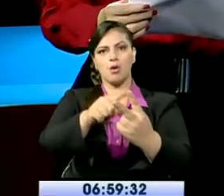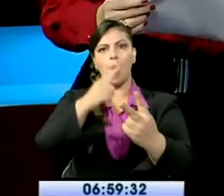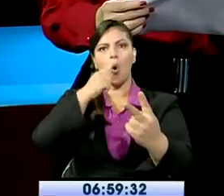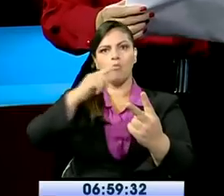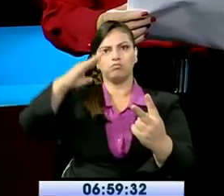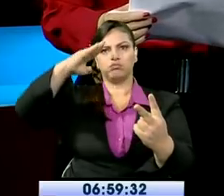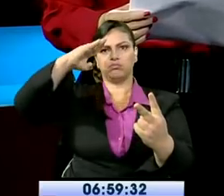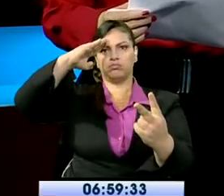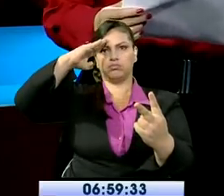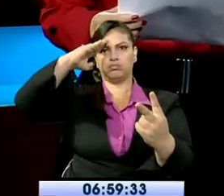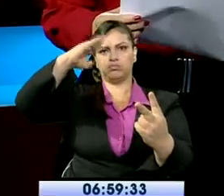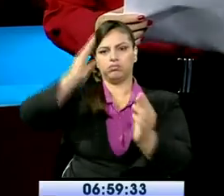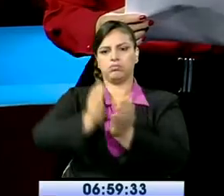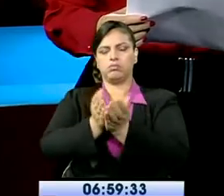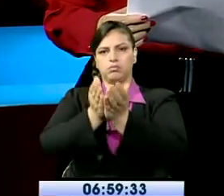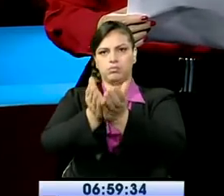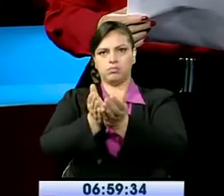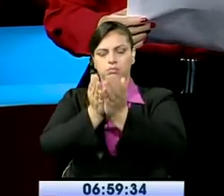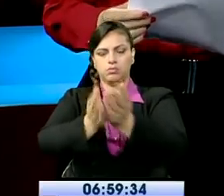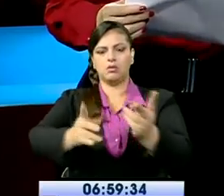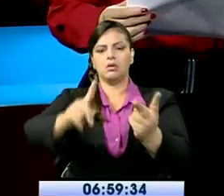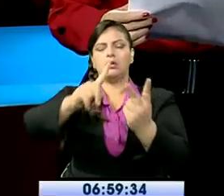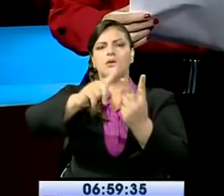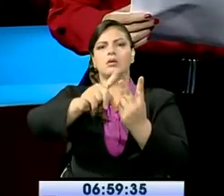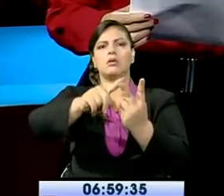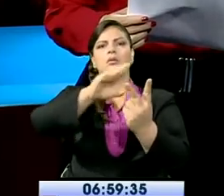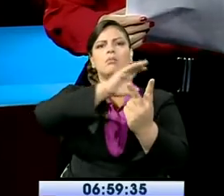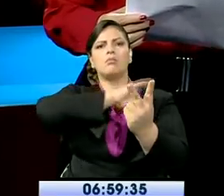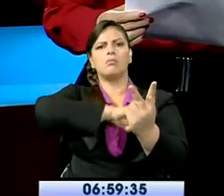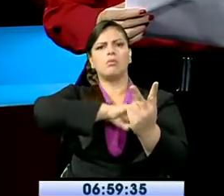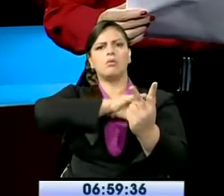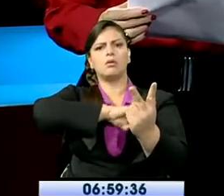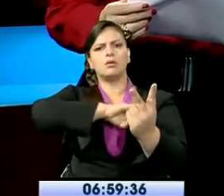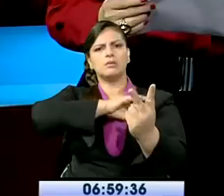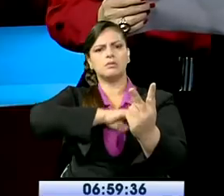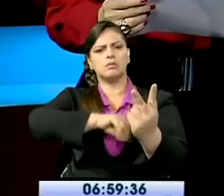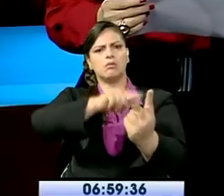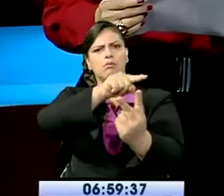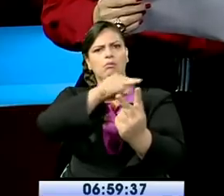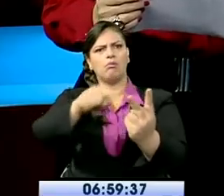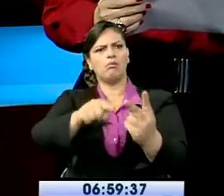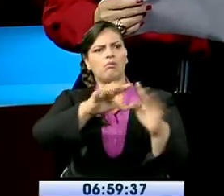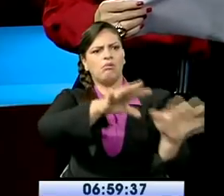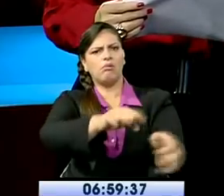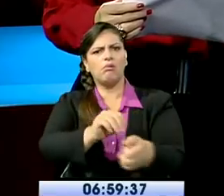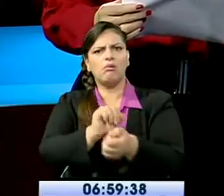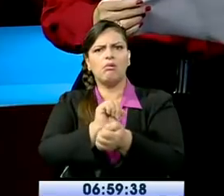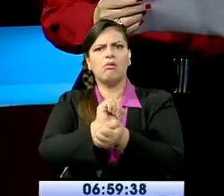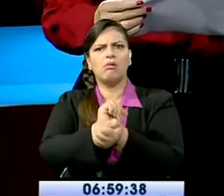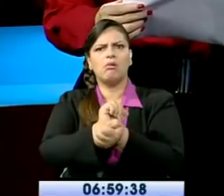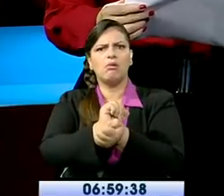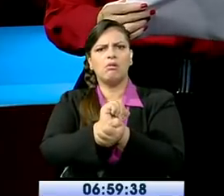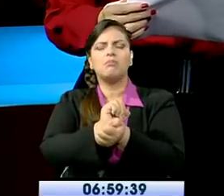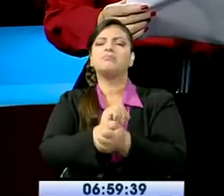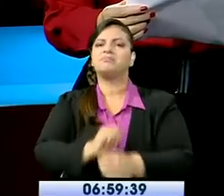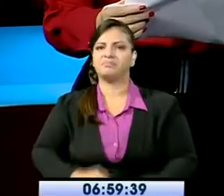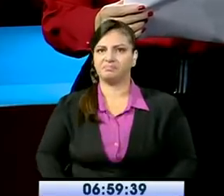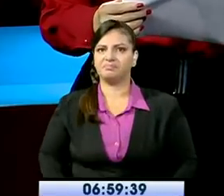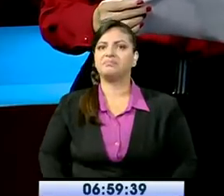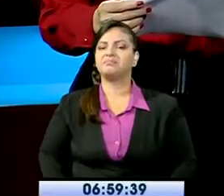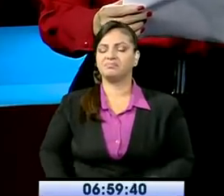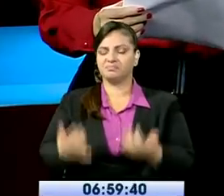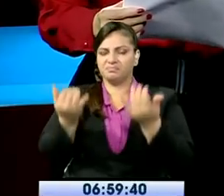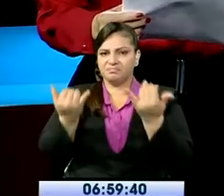aprehendidos precisamente en horas de esta madrugada durante la ejecución de un operativo ejecutado por elementos del